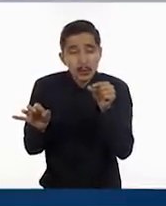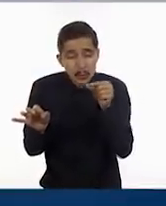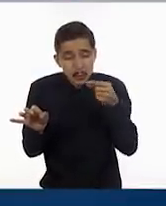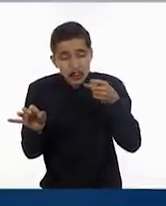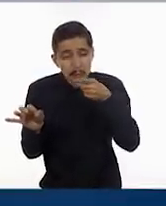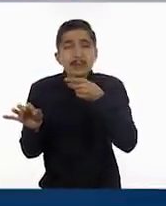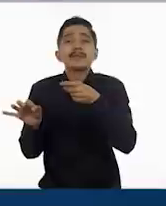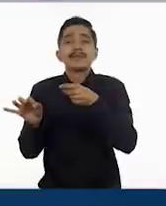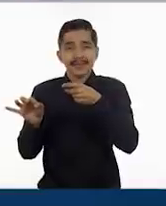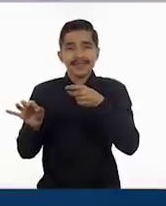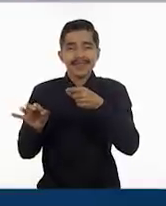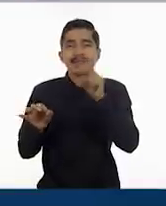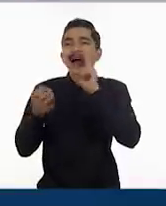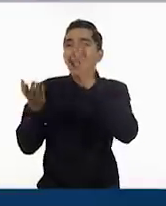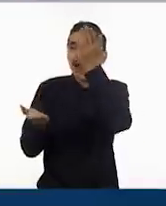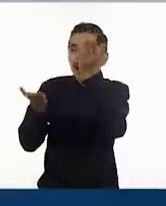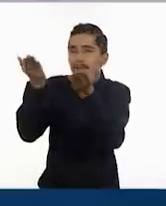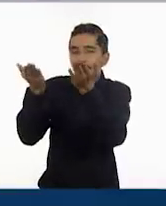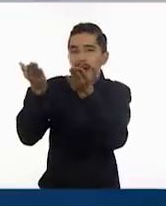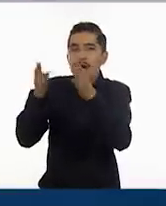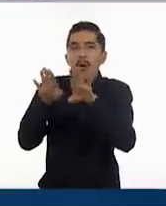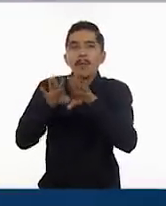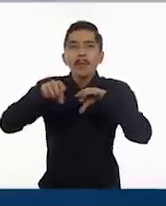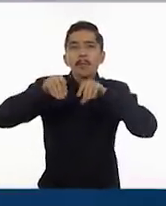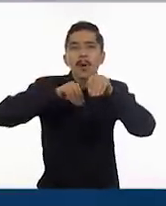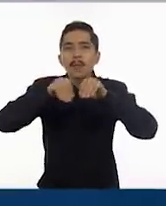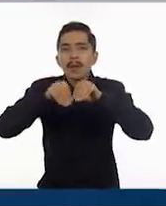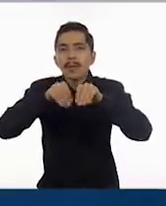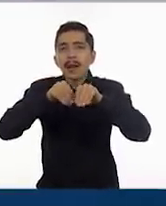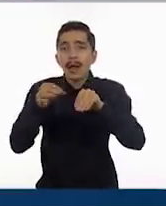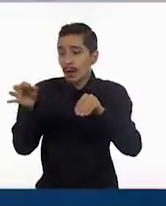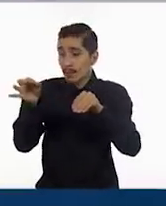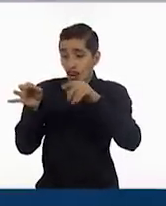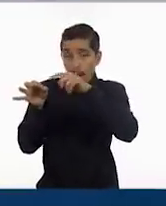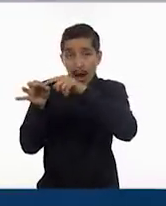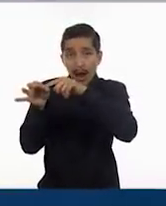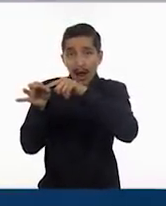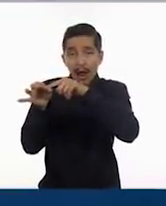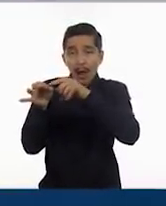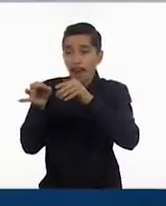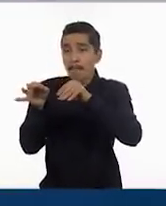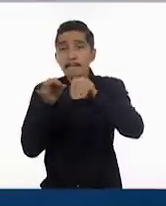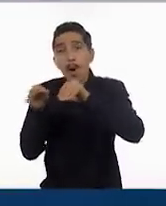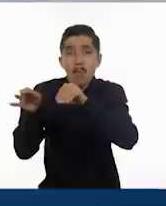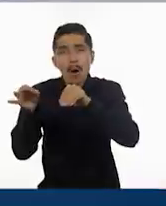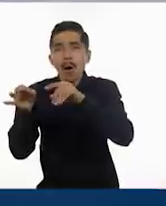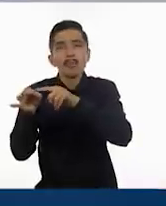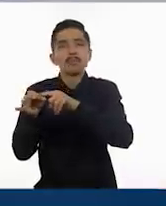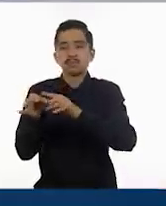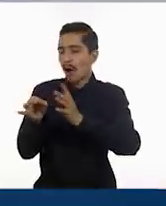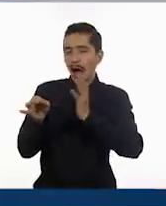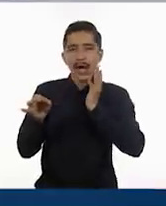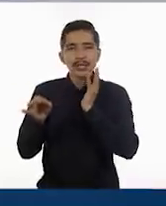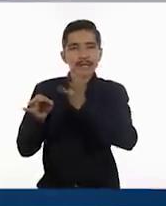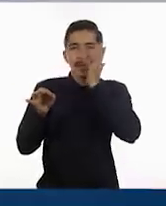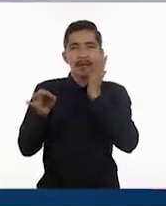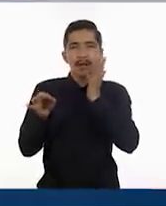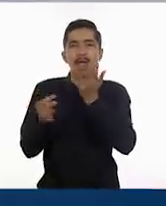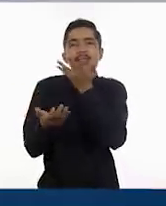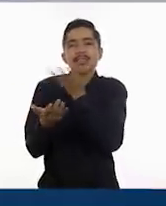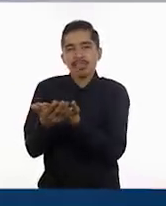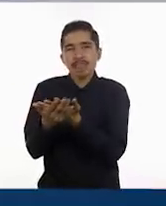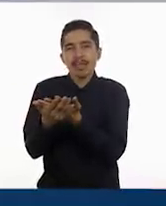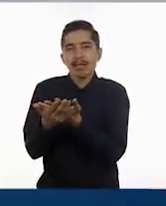estamos viendo para comparar es la del movimiento. Los óvulos no se mueven, el óvulo está inmóvil. Sí. Sin embargo,